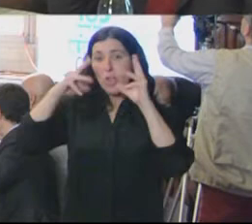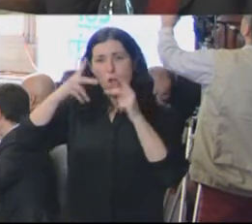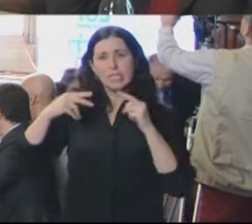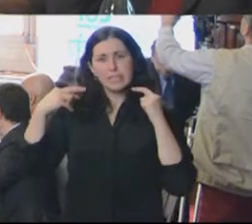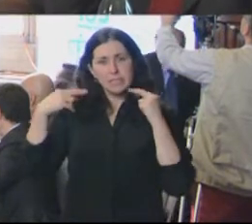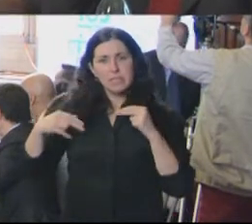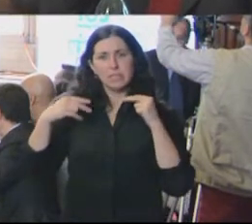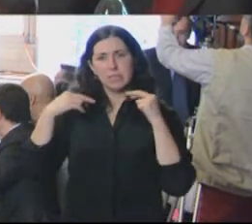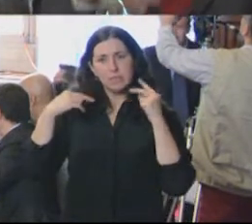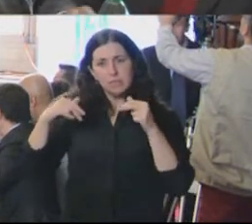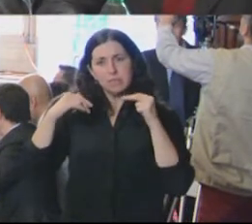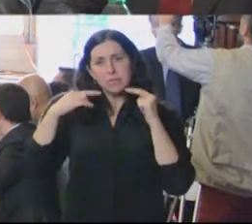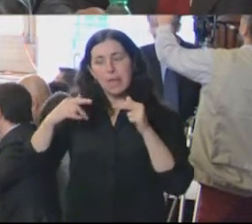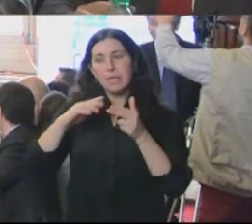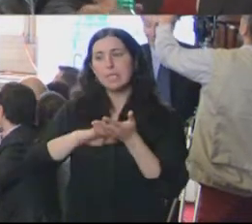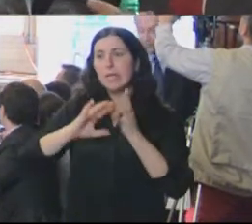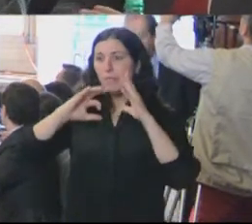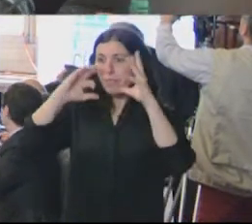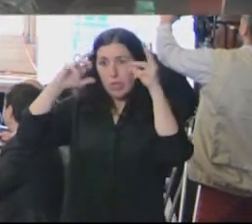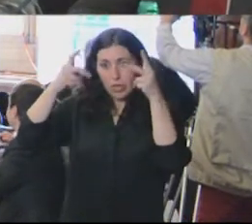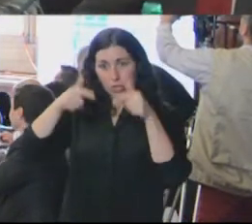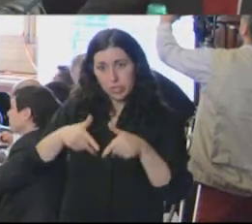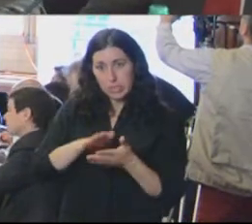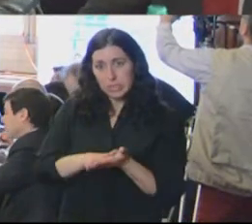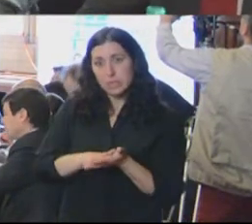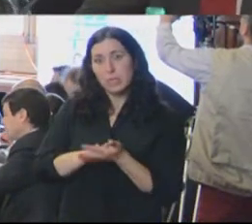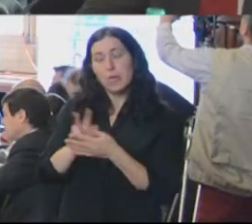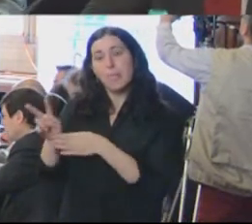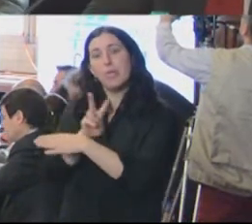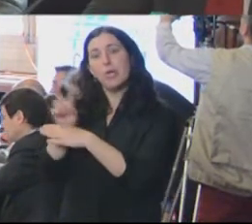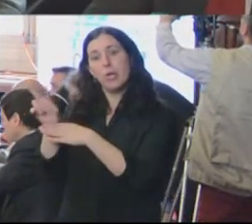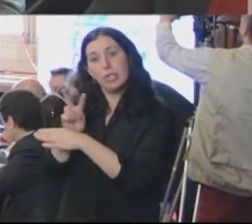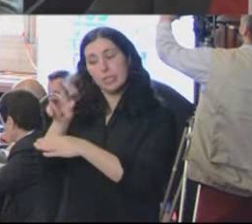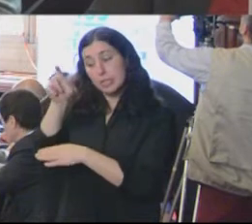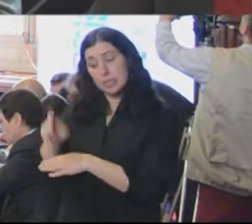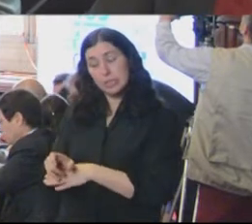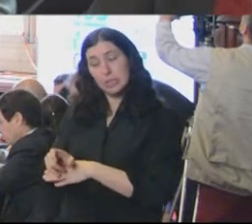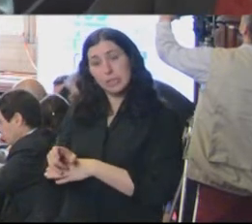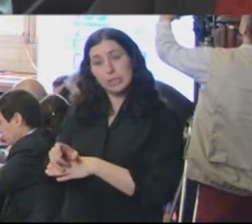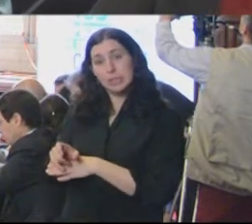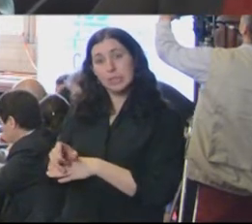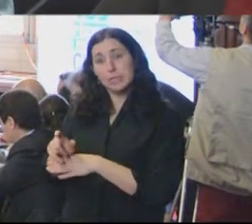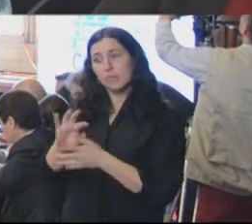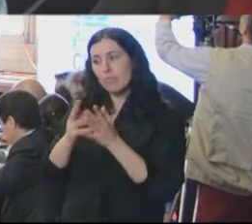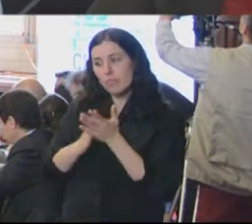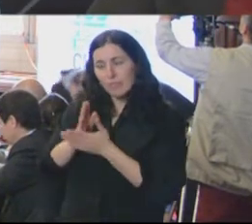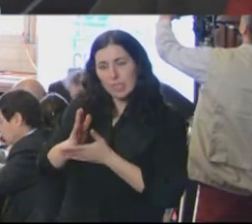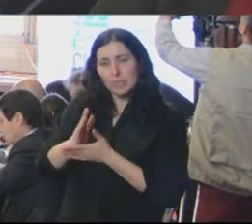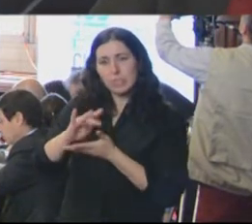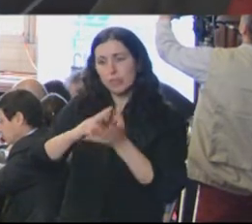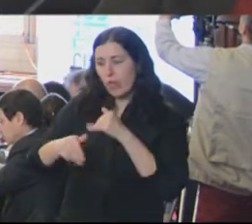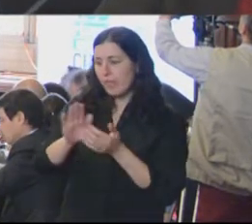sistemática en materia de protección para enfrentar la situación